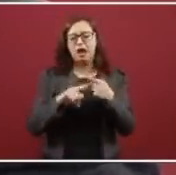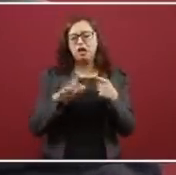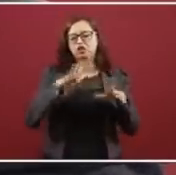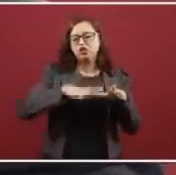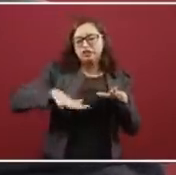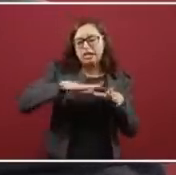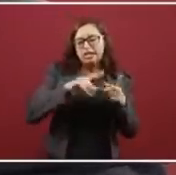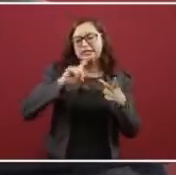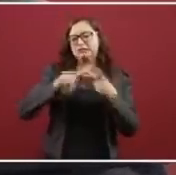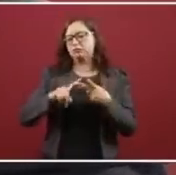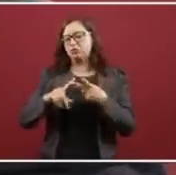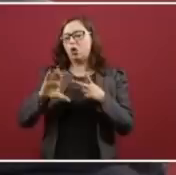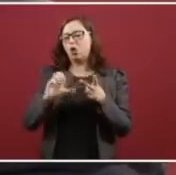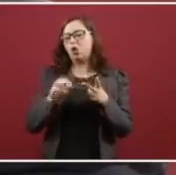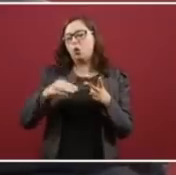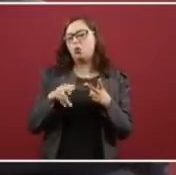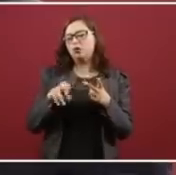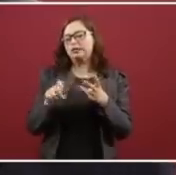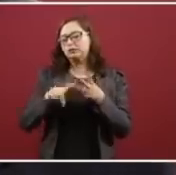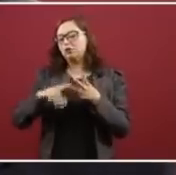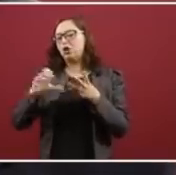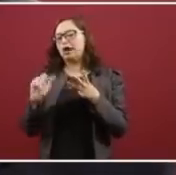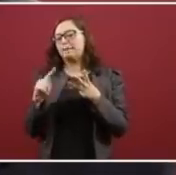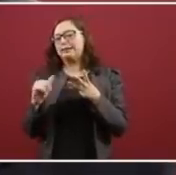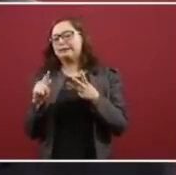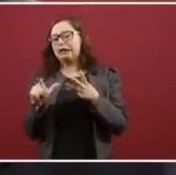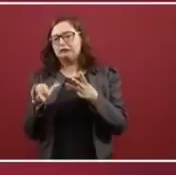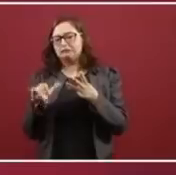capitalismo fascismo